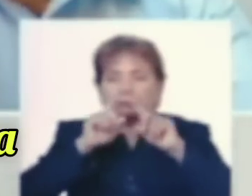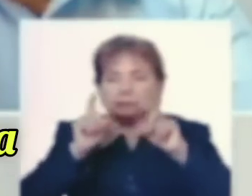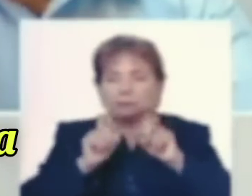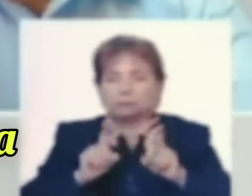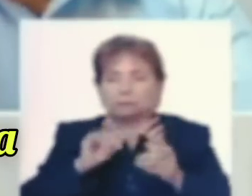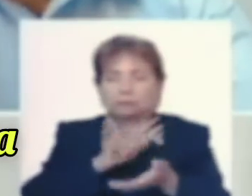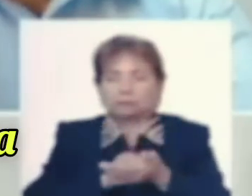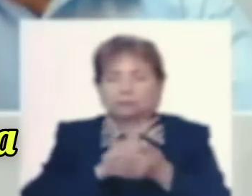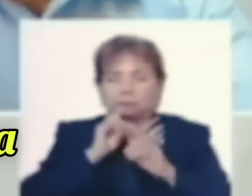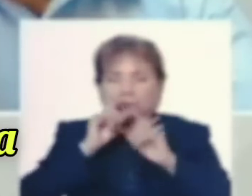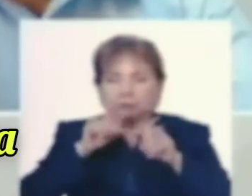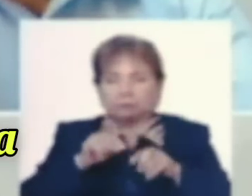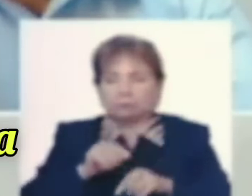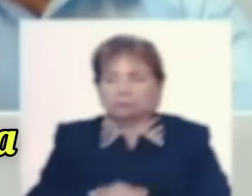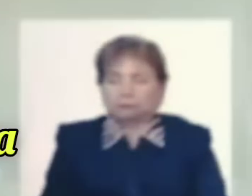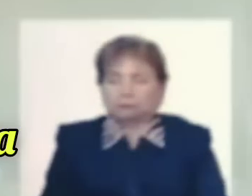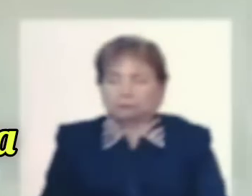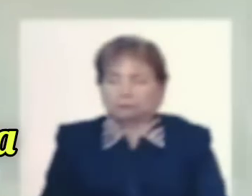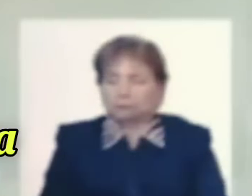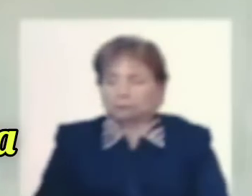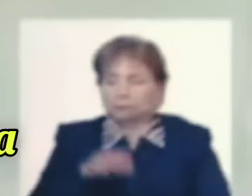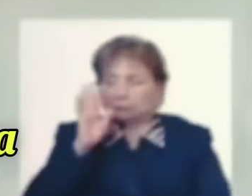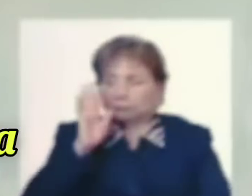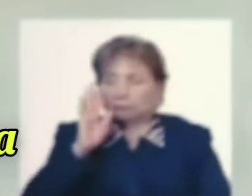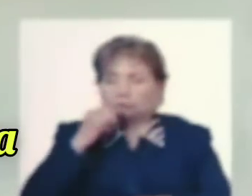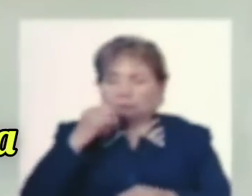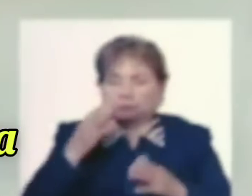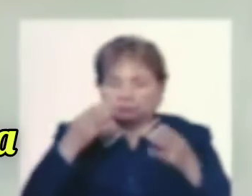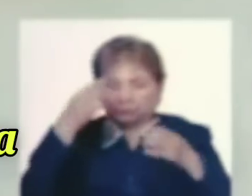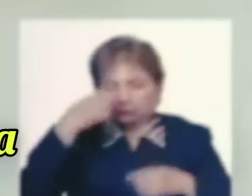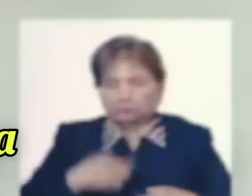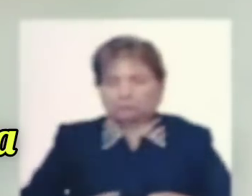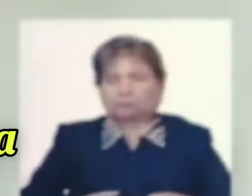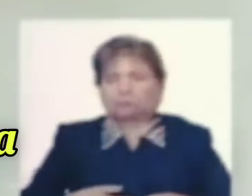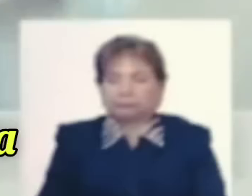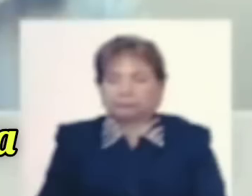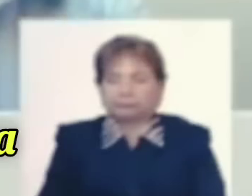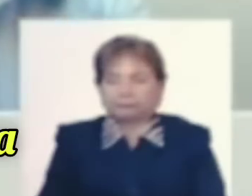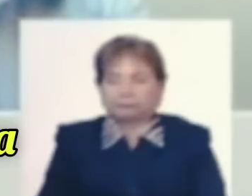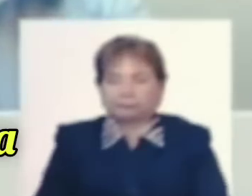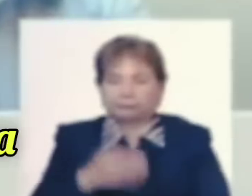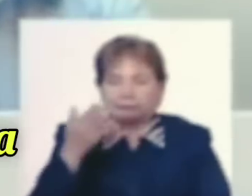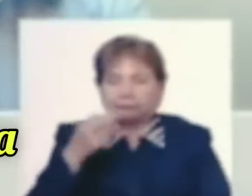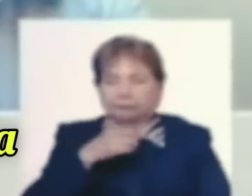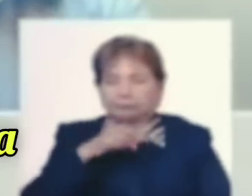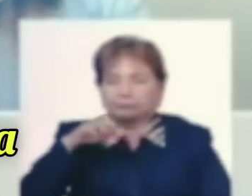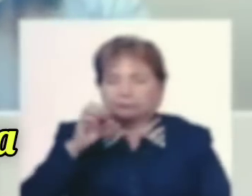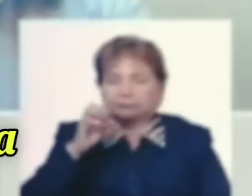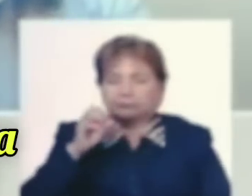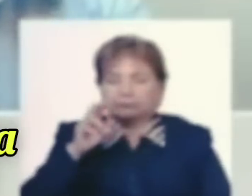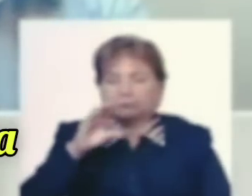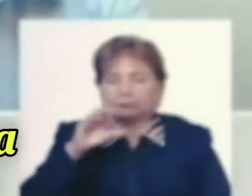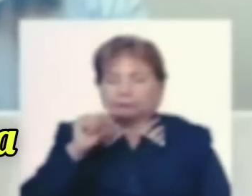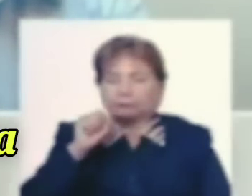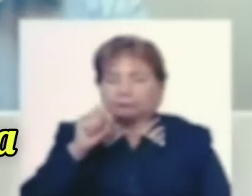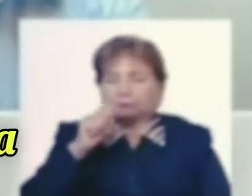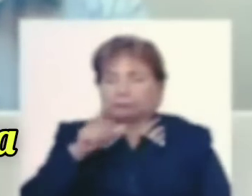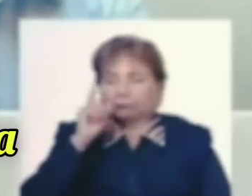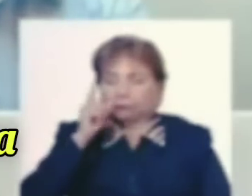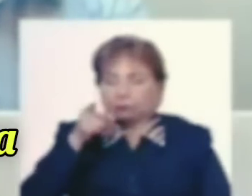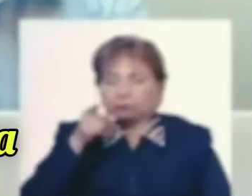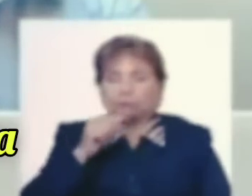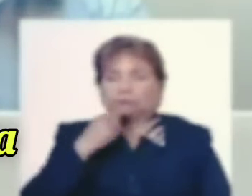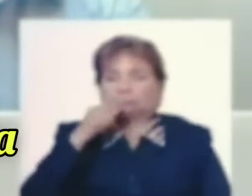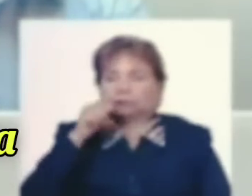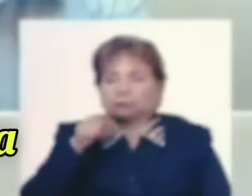preguntas que le sean formuladas. Juraré presencialmente, señor presidente. Señor Pedro Castillo Terrones, le recordamos que